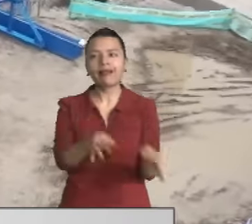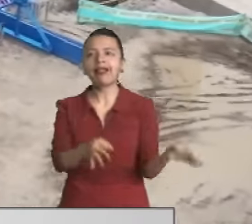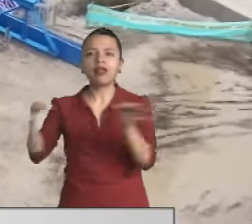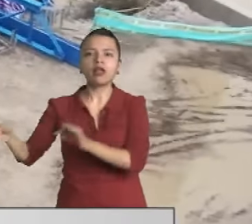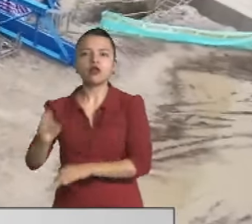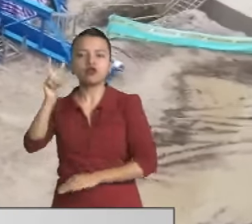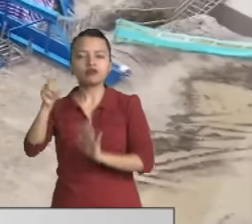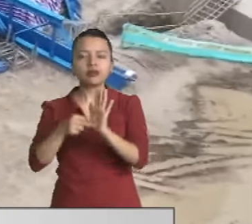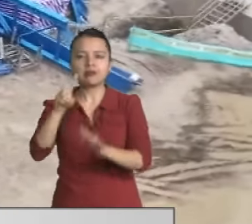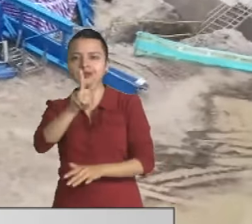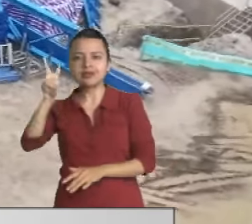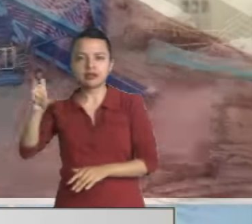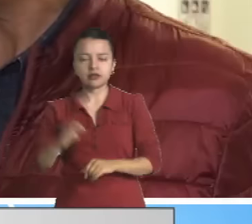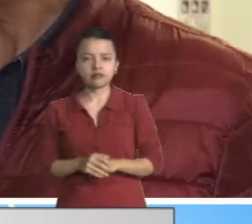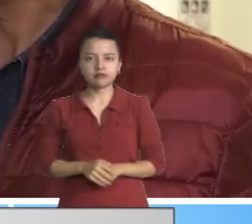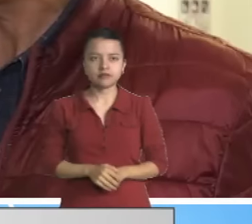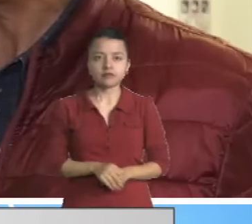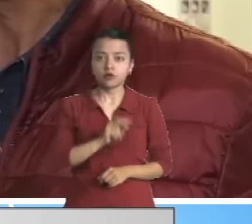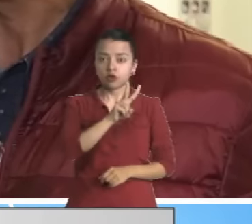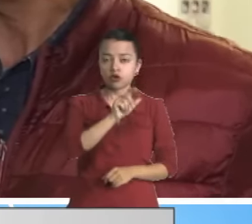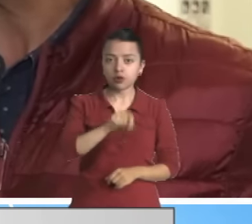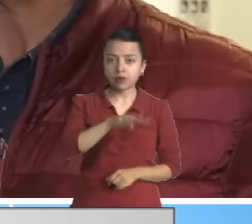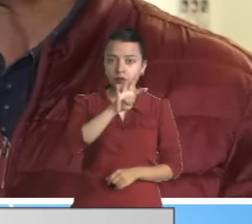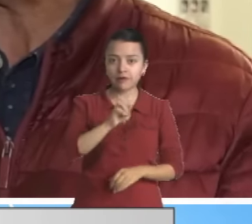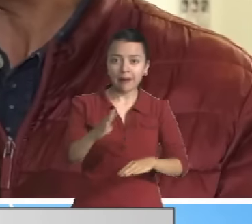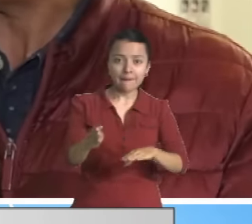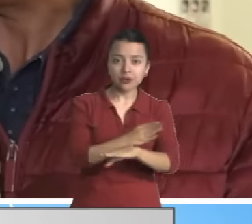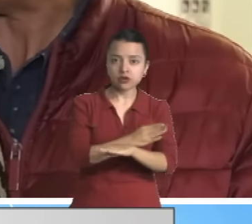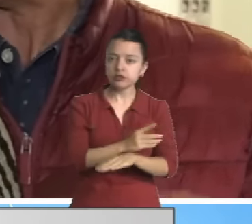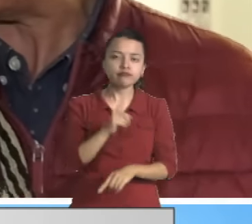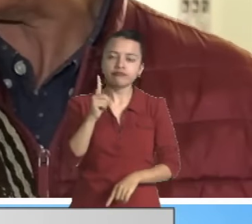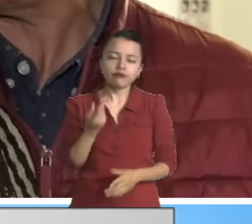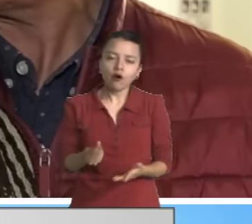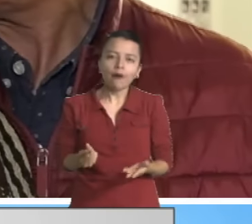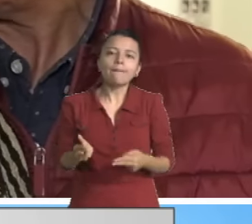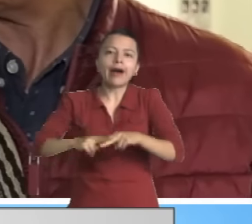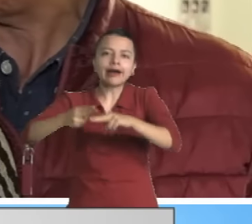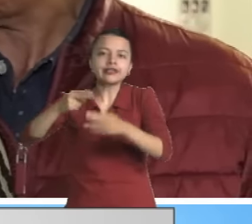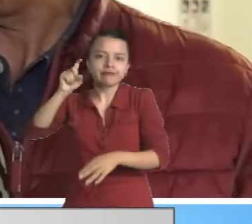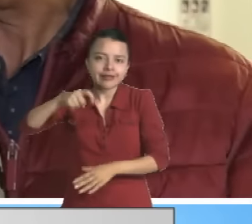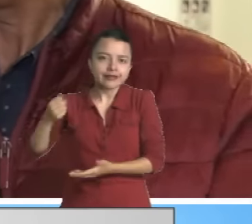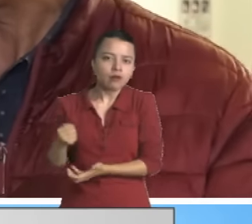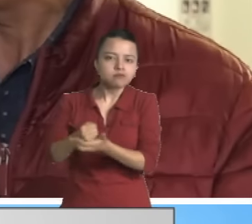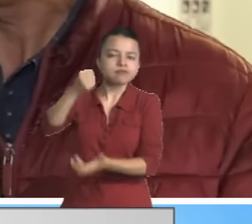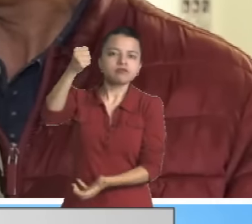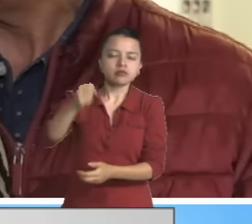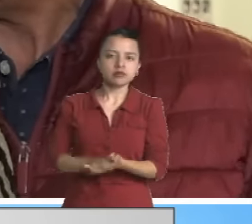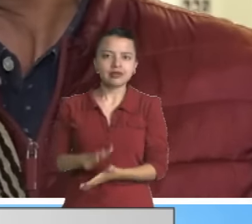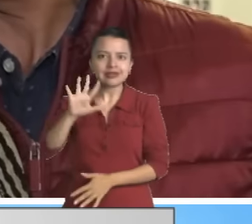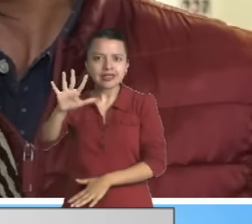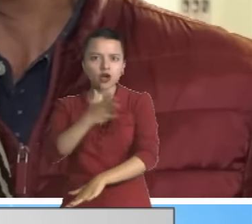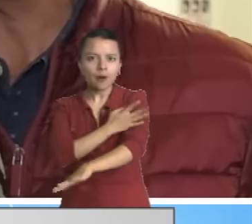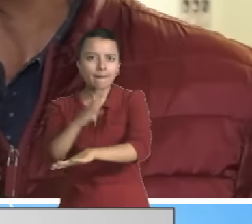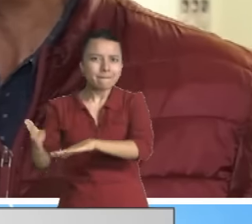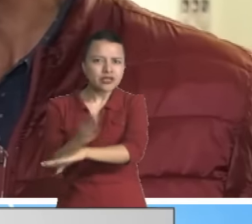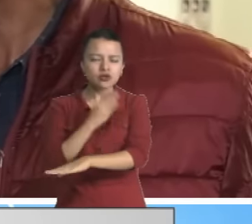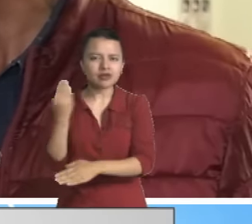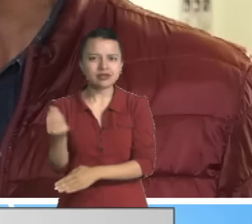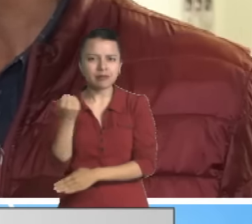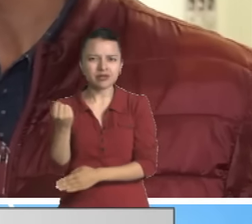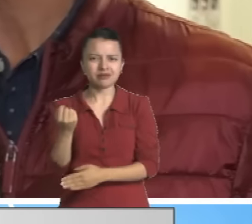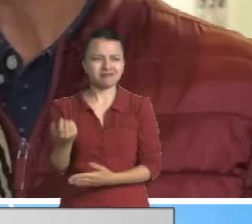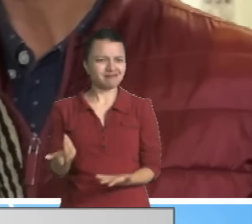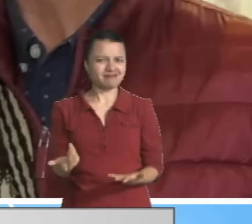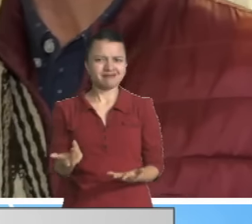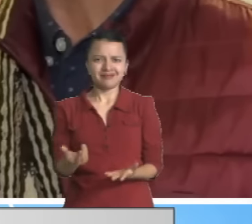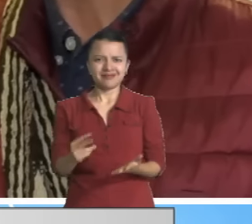pesos, sino 5 billones de pesos. Cada vez que hay retrasos, eso produce sobrecostos y eso desemboca en